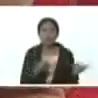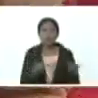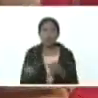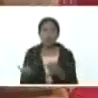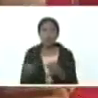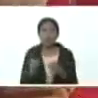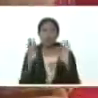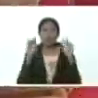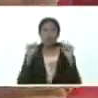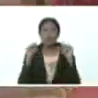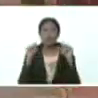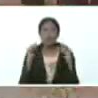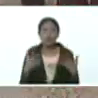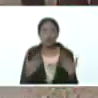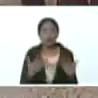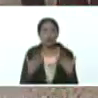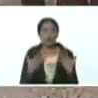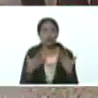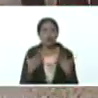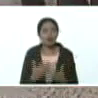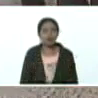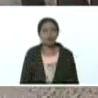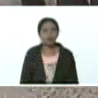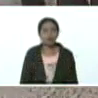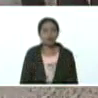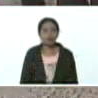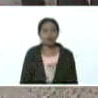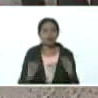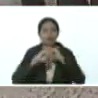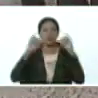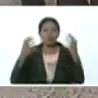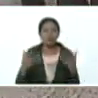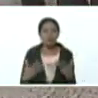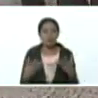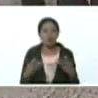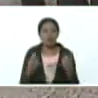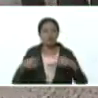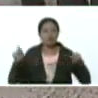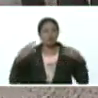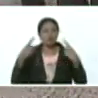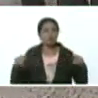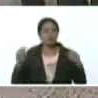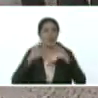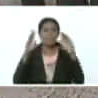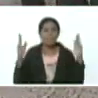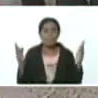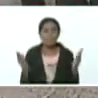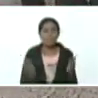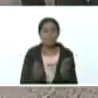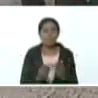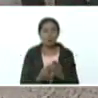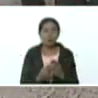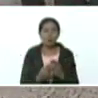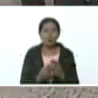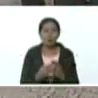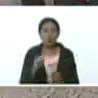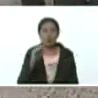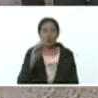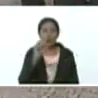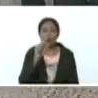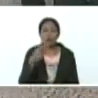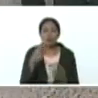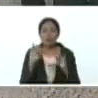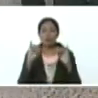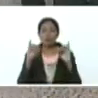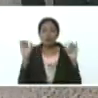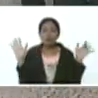para despedir con alegría, con felicidad y con música. Mundito y su sexteto